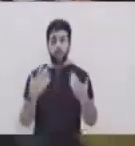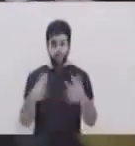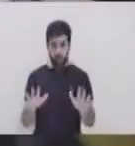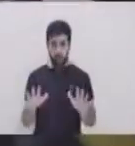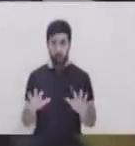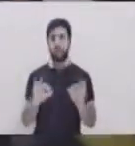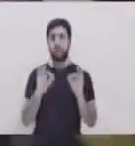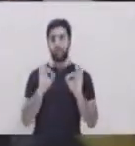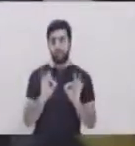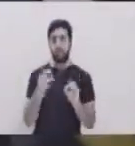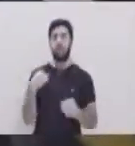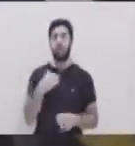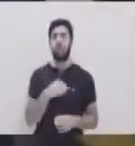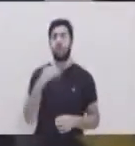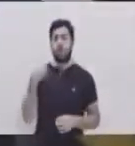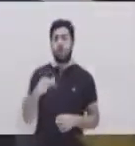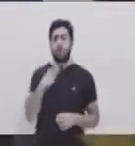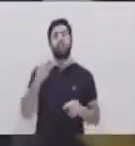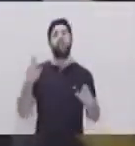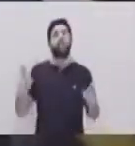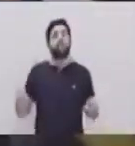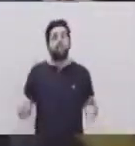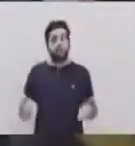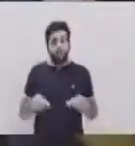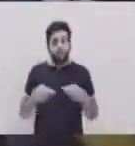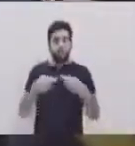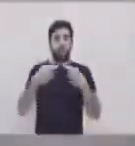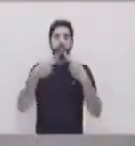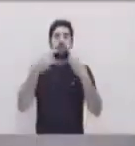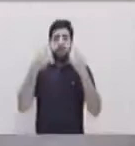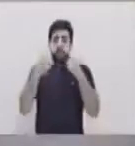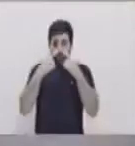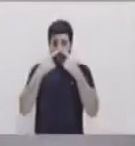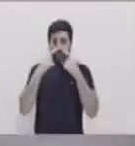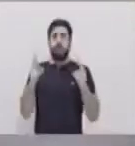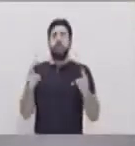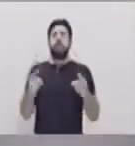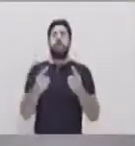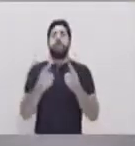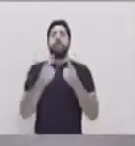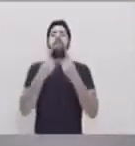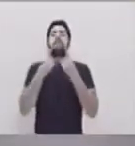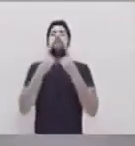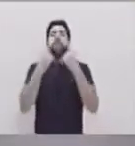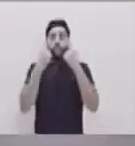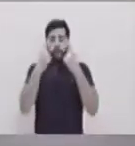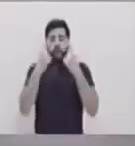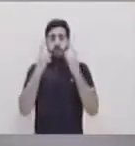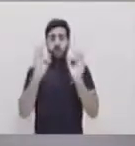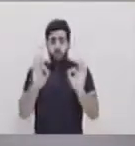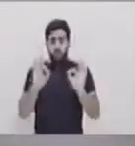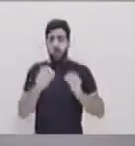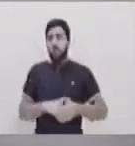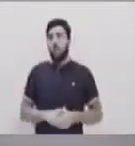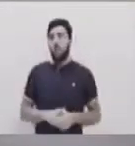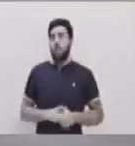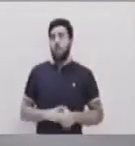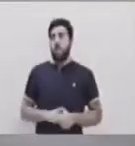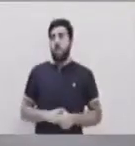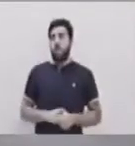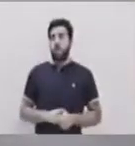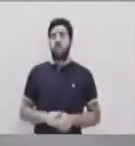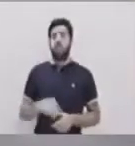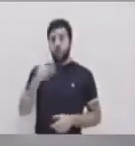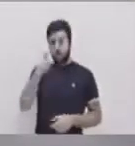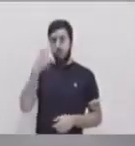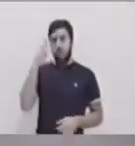Vamos entonces a inhalar por la nariz. ¿Te acordás de la respiración diafragmática? Sí, me acuerdo. Bueno, me y acuerdo.